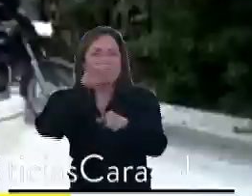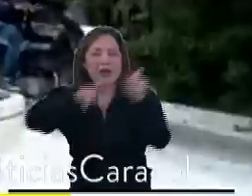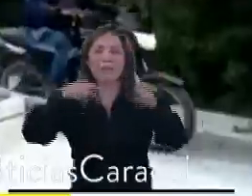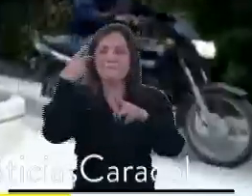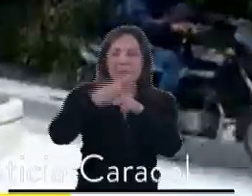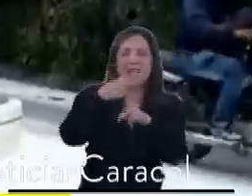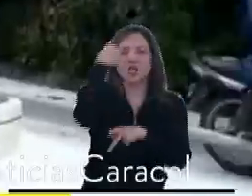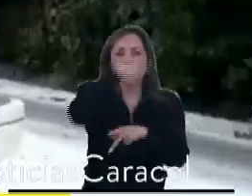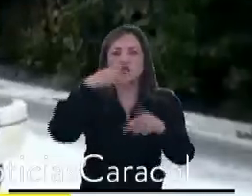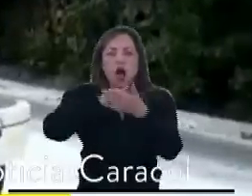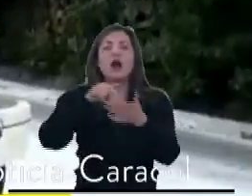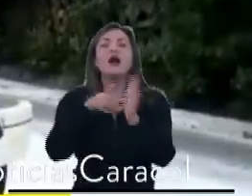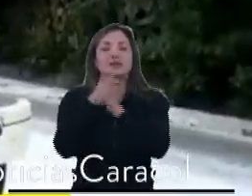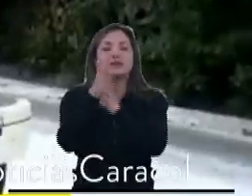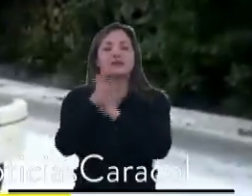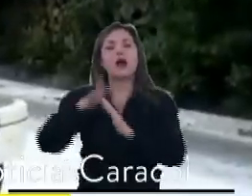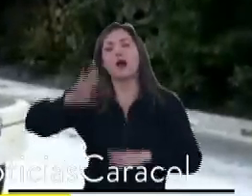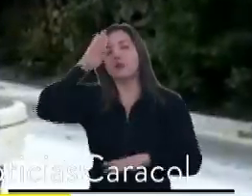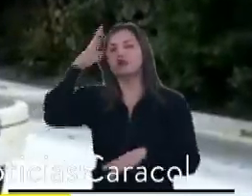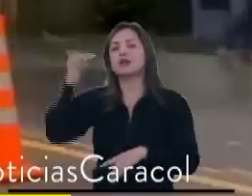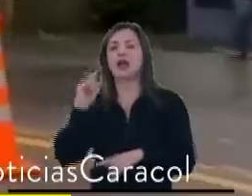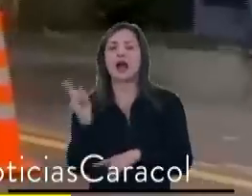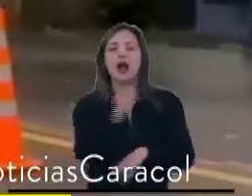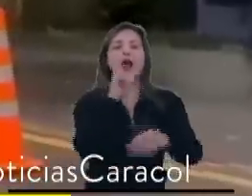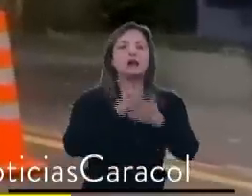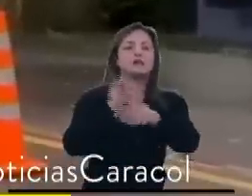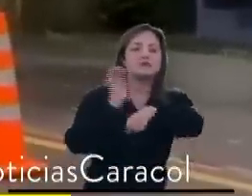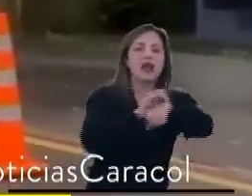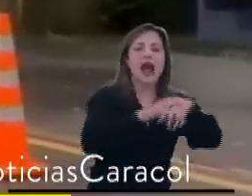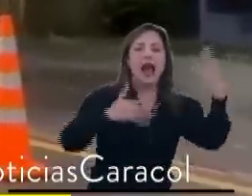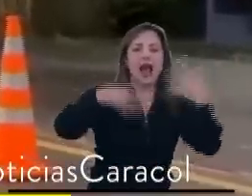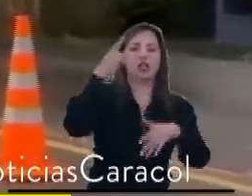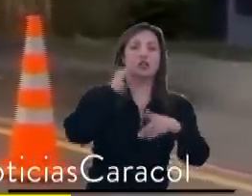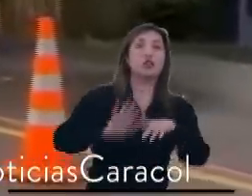reporta 92 capturas de señalados integrantes de este grupo en todo el territorio nacional.